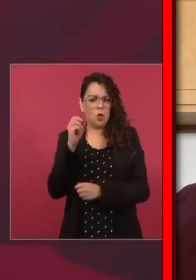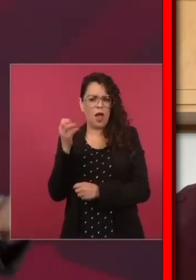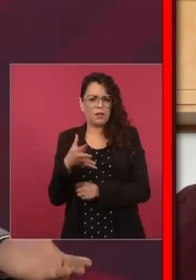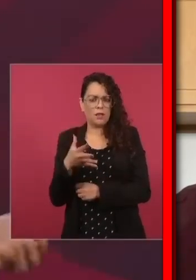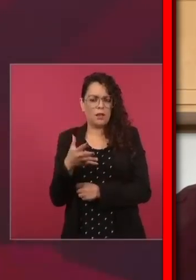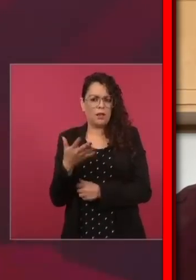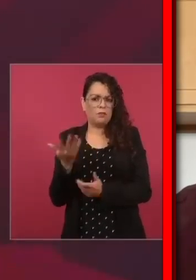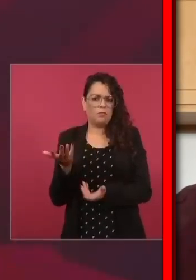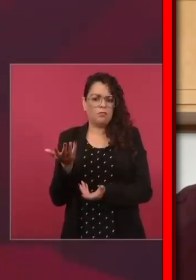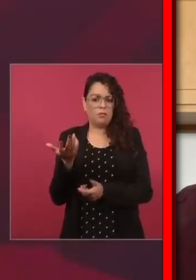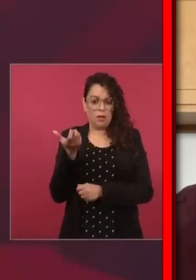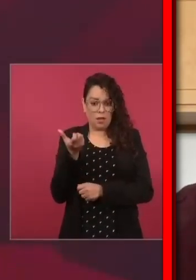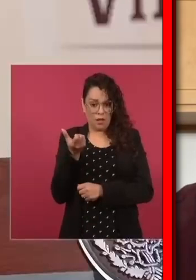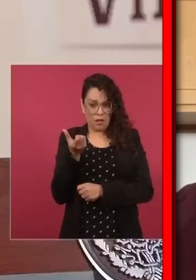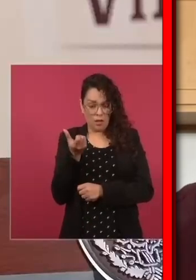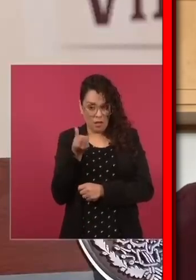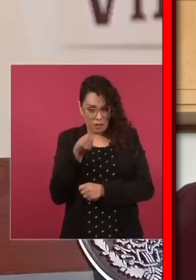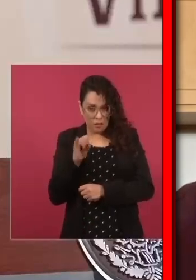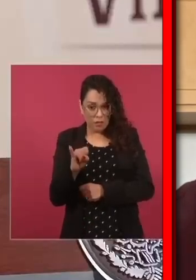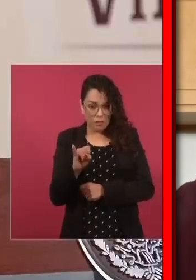No se puede